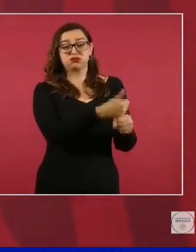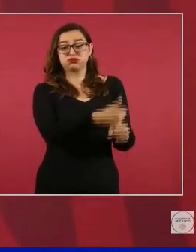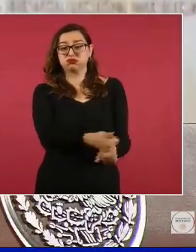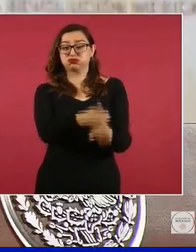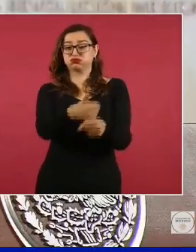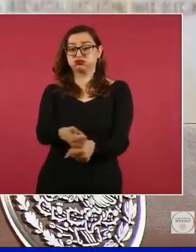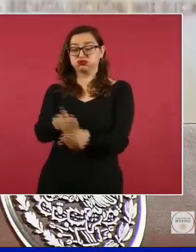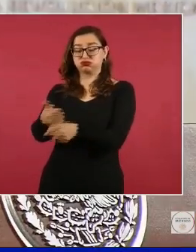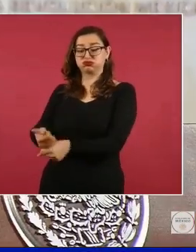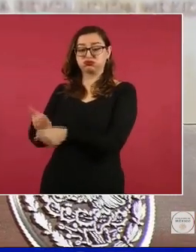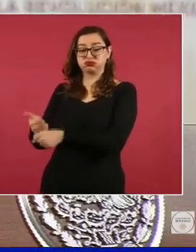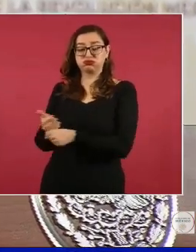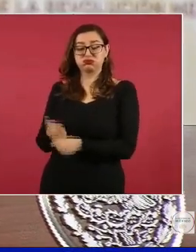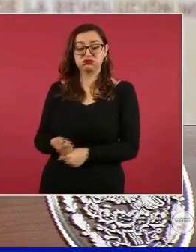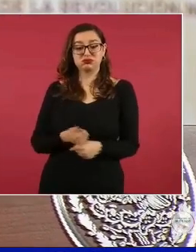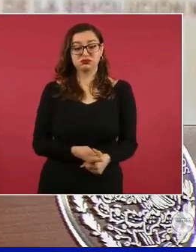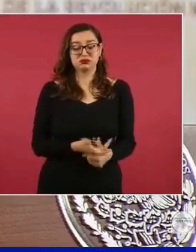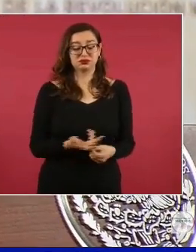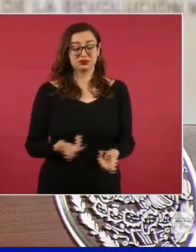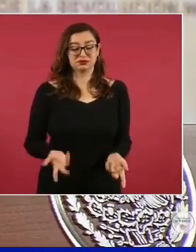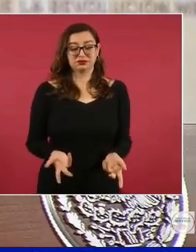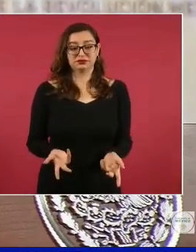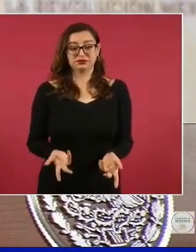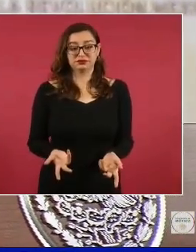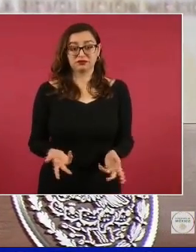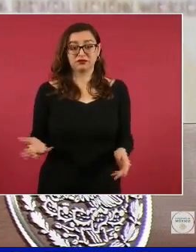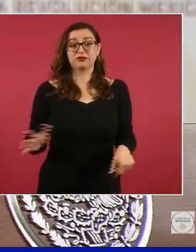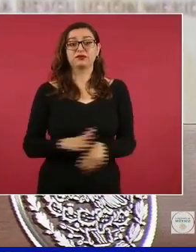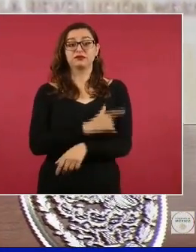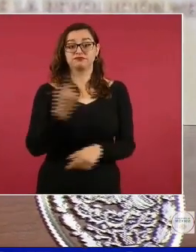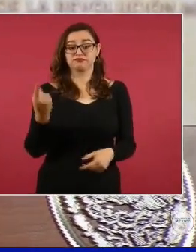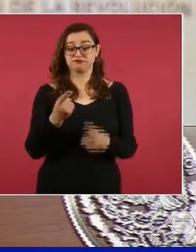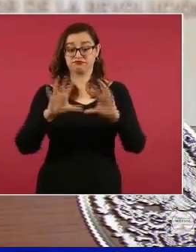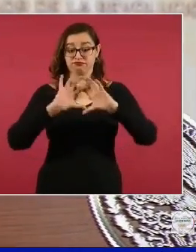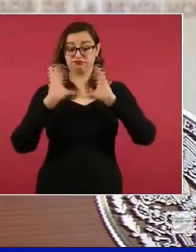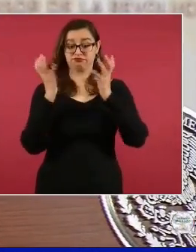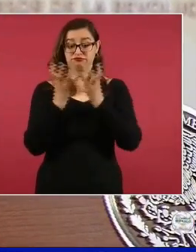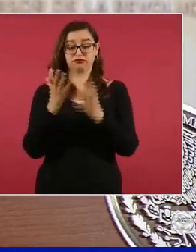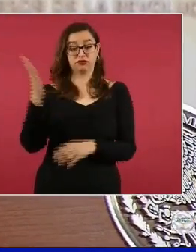porque a los llamados líderes mundiales